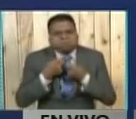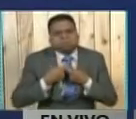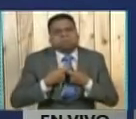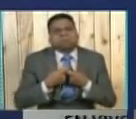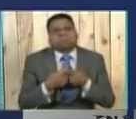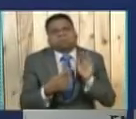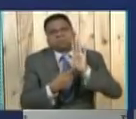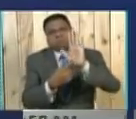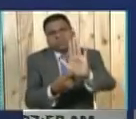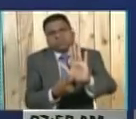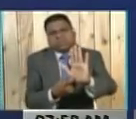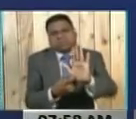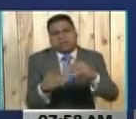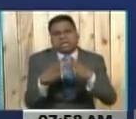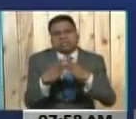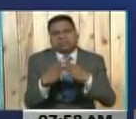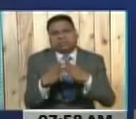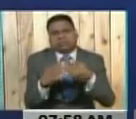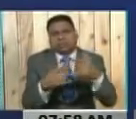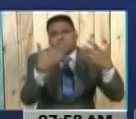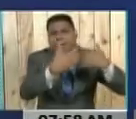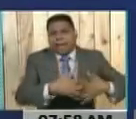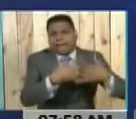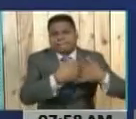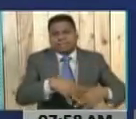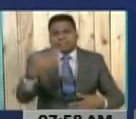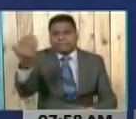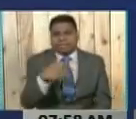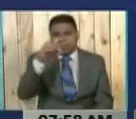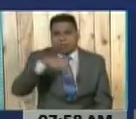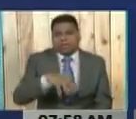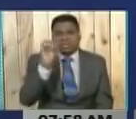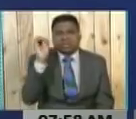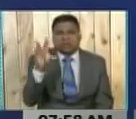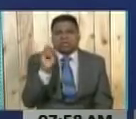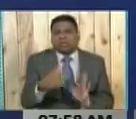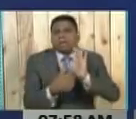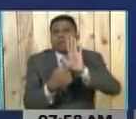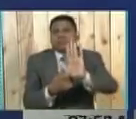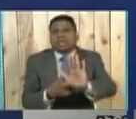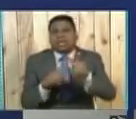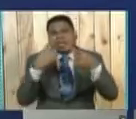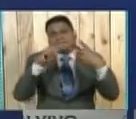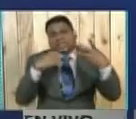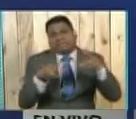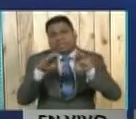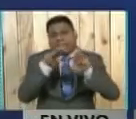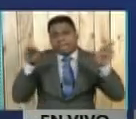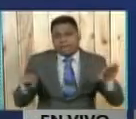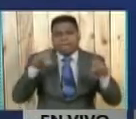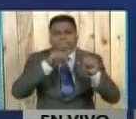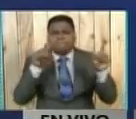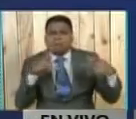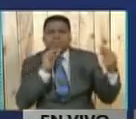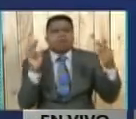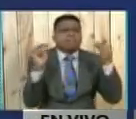las oportunidades de inversionistas. Y venimos a este Congreso a exponer en las distintas mesas de trabajo